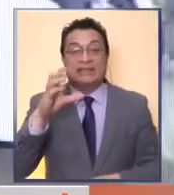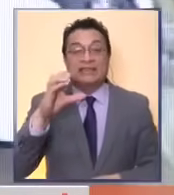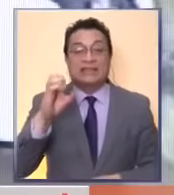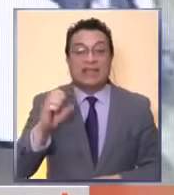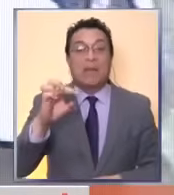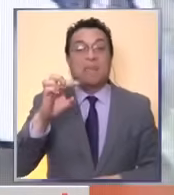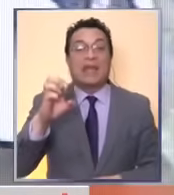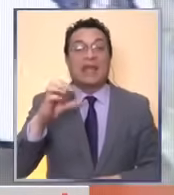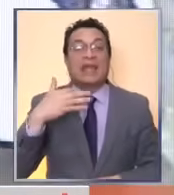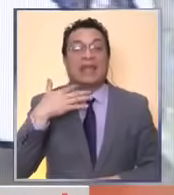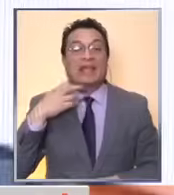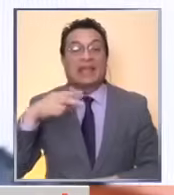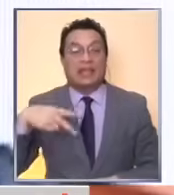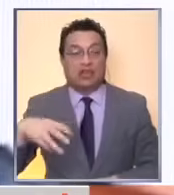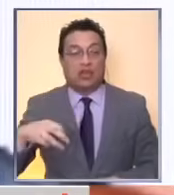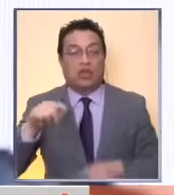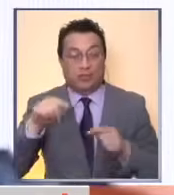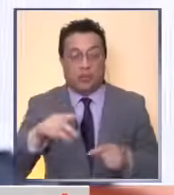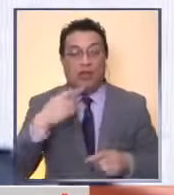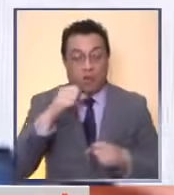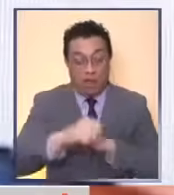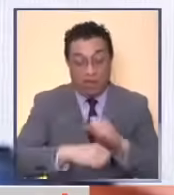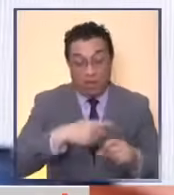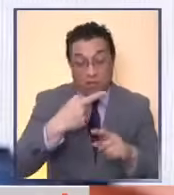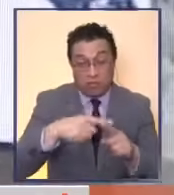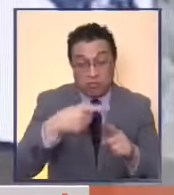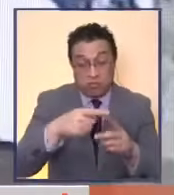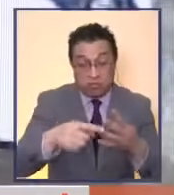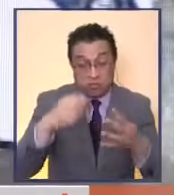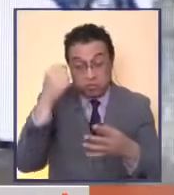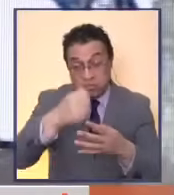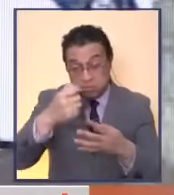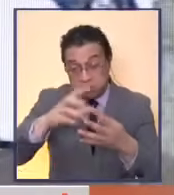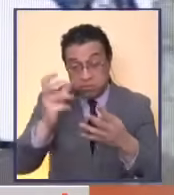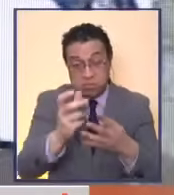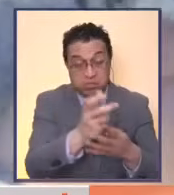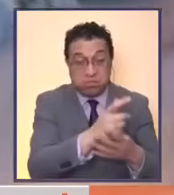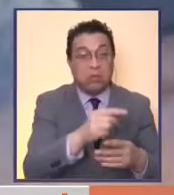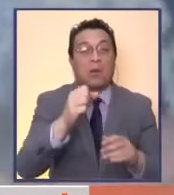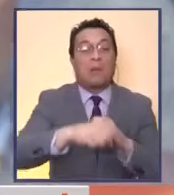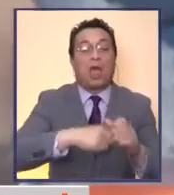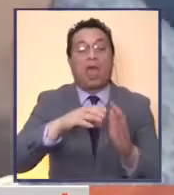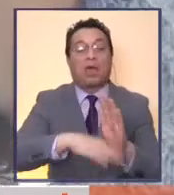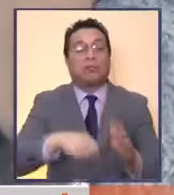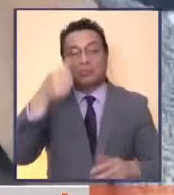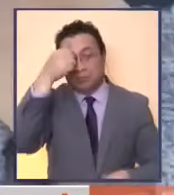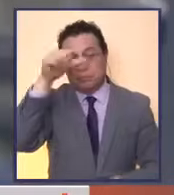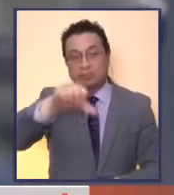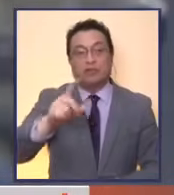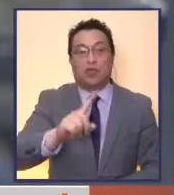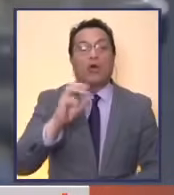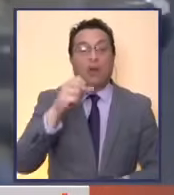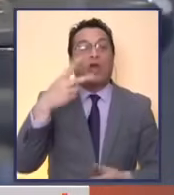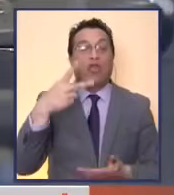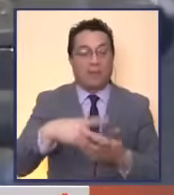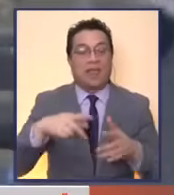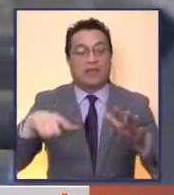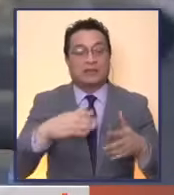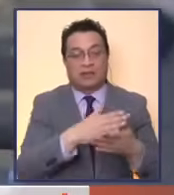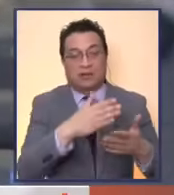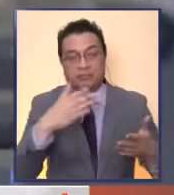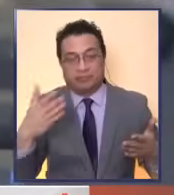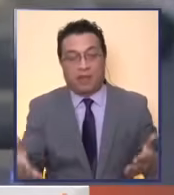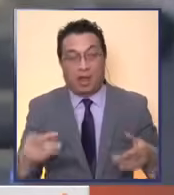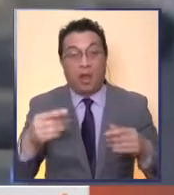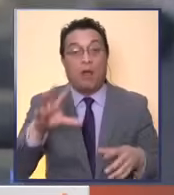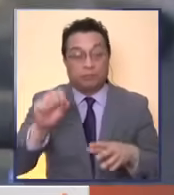protagonizó lo hizo siendo inimputable, al igual que otros 2.300 niños durante el año 2017. Mientras sus cómplices iban